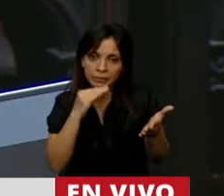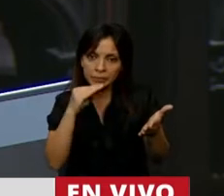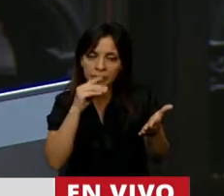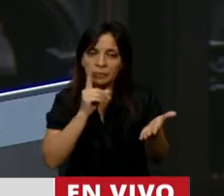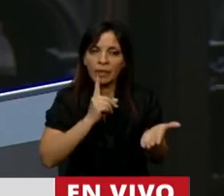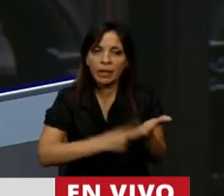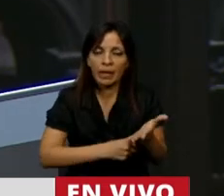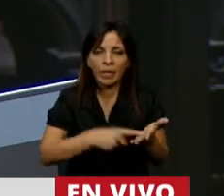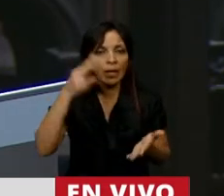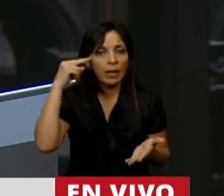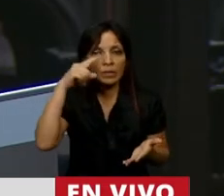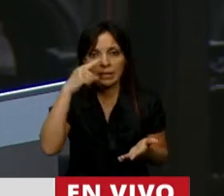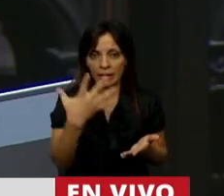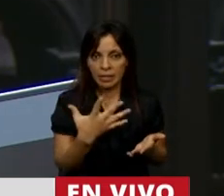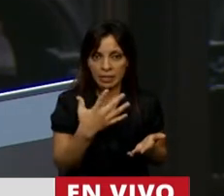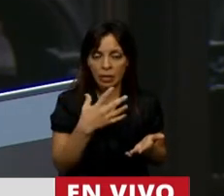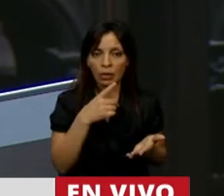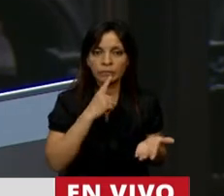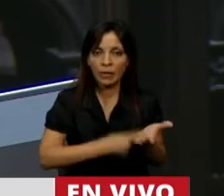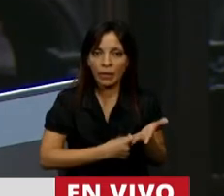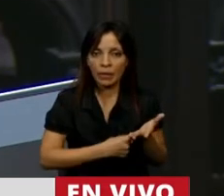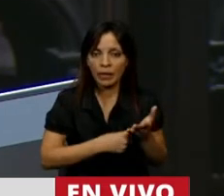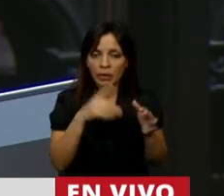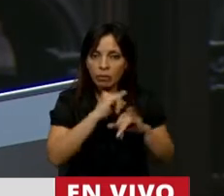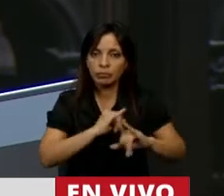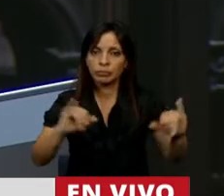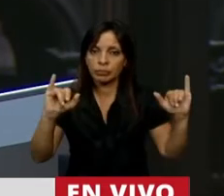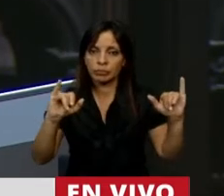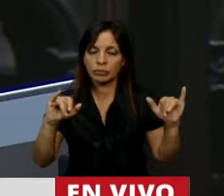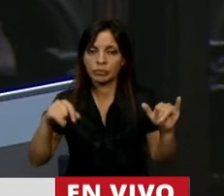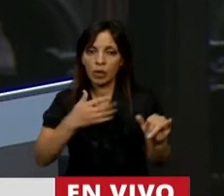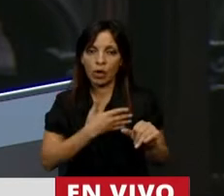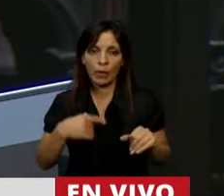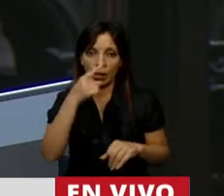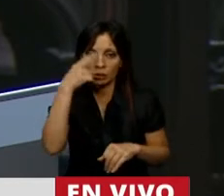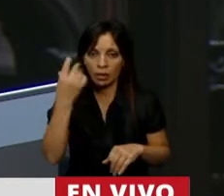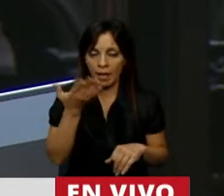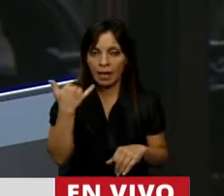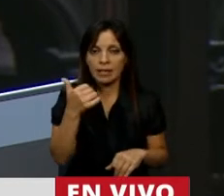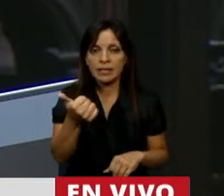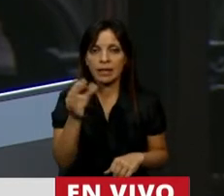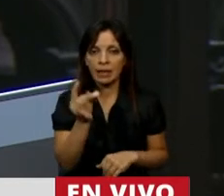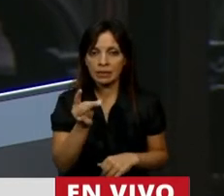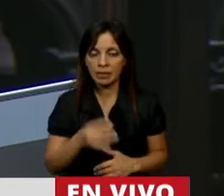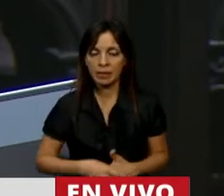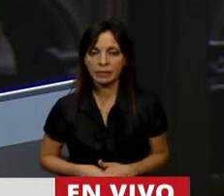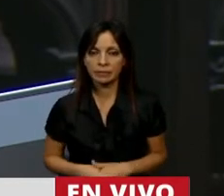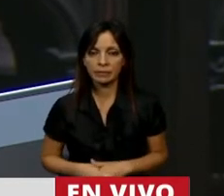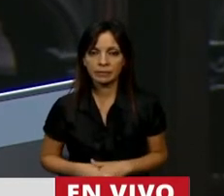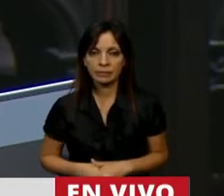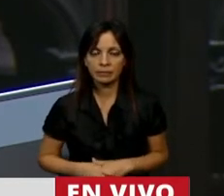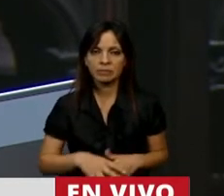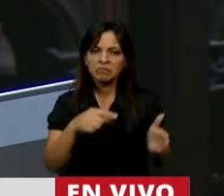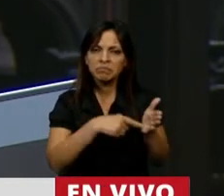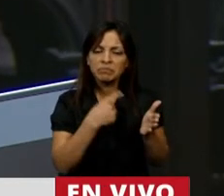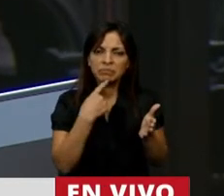DNU 975 que publicó el Gobierno Nacional el 6 de diciembre, que dice que en